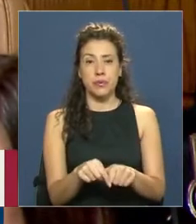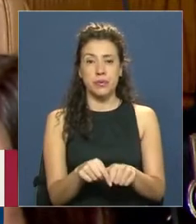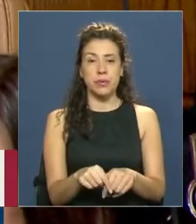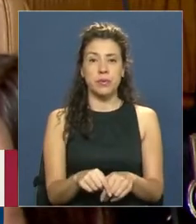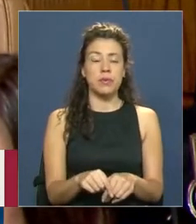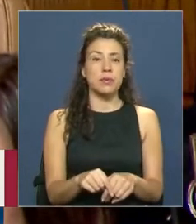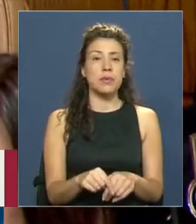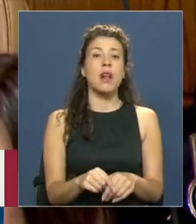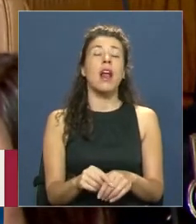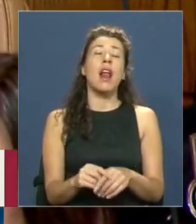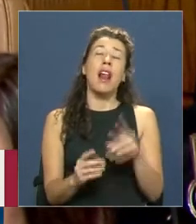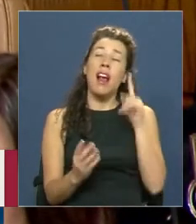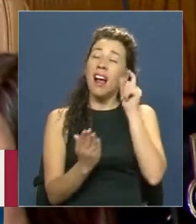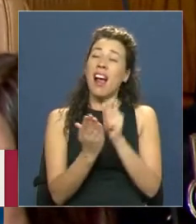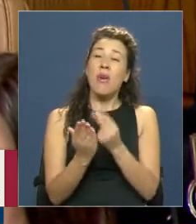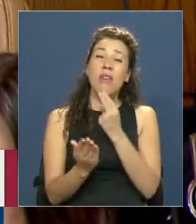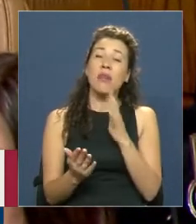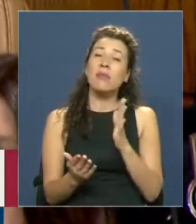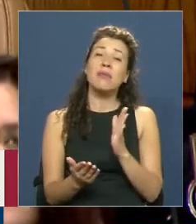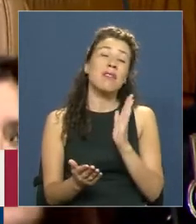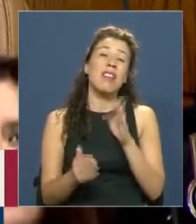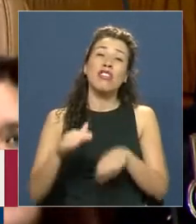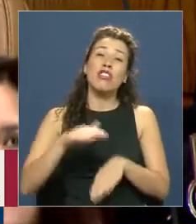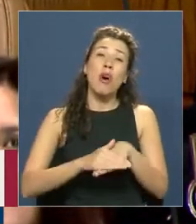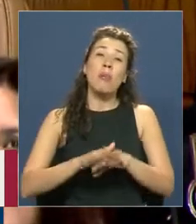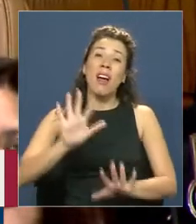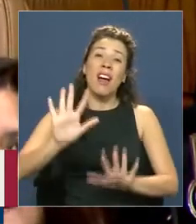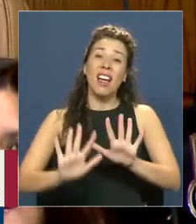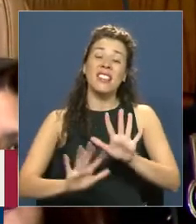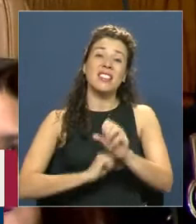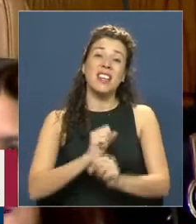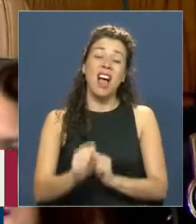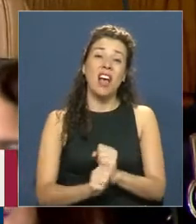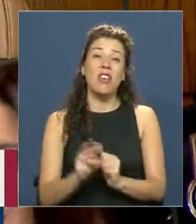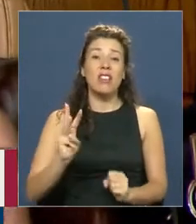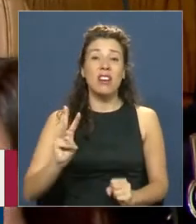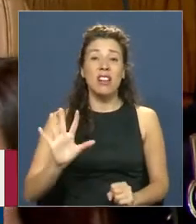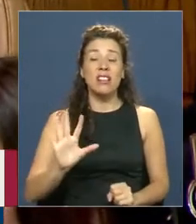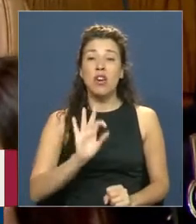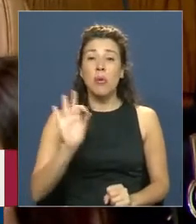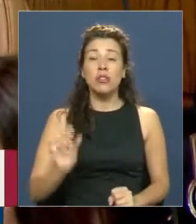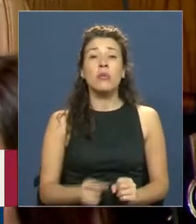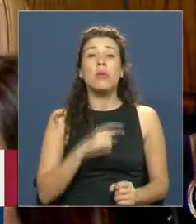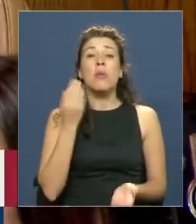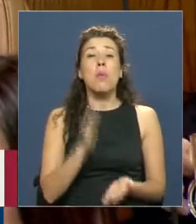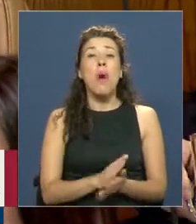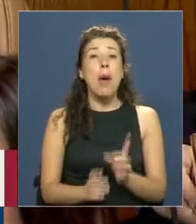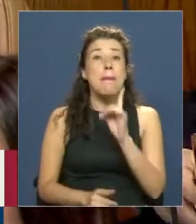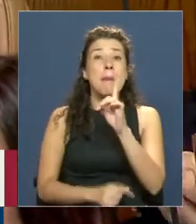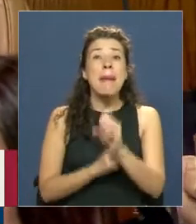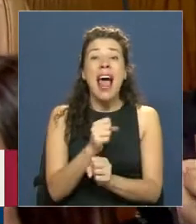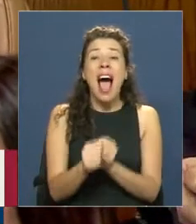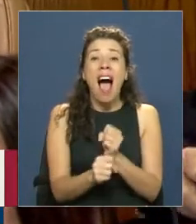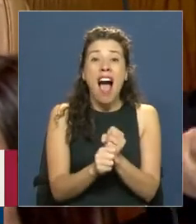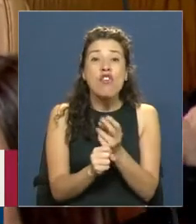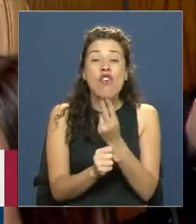el pronóstico de vida es de no más de 15 años y más del 35% fallece en el primer año de vida. Por